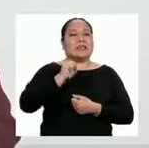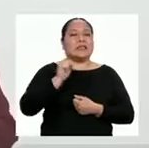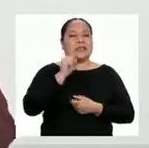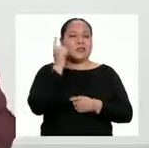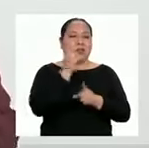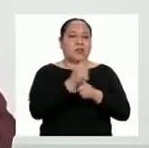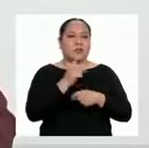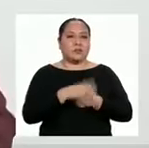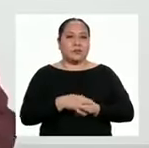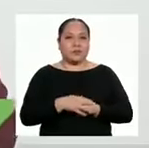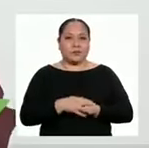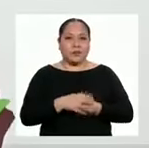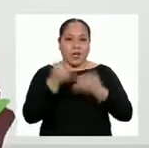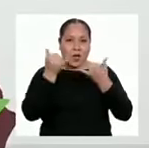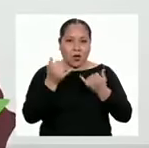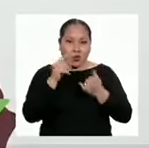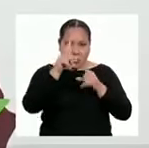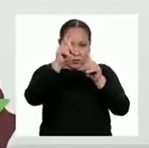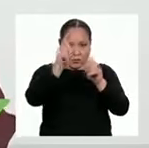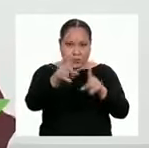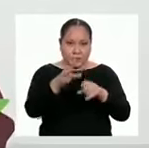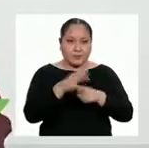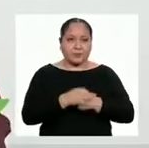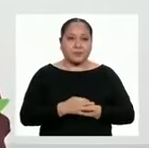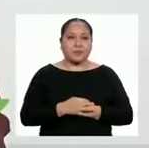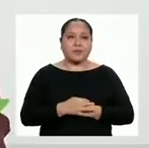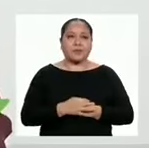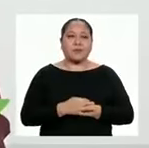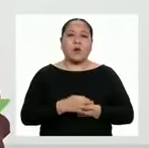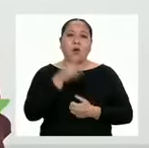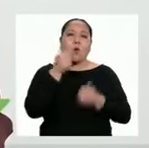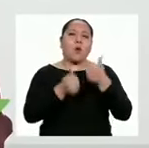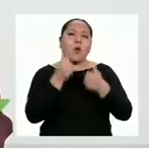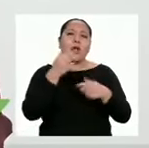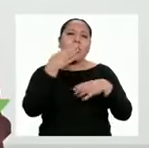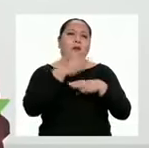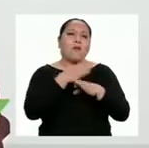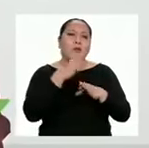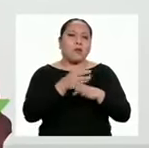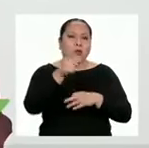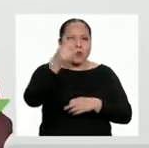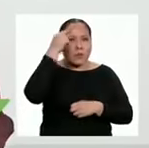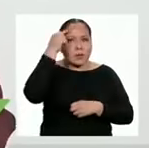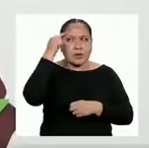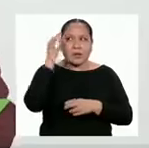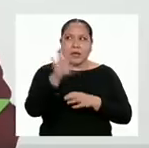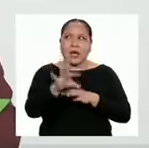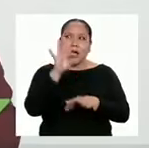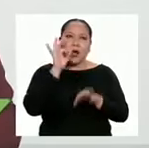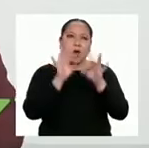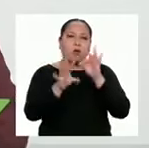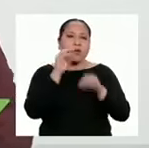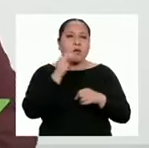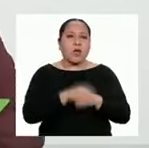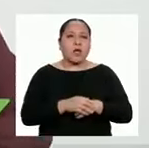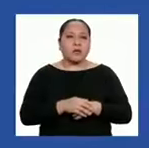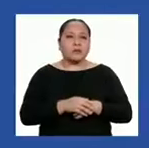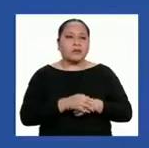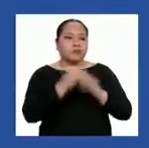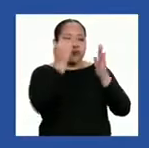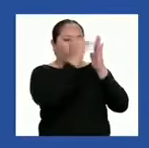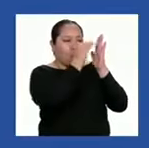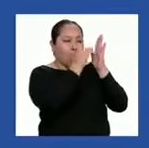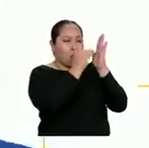es. Ahora te quiero preguntar, ¿de qué manera crees que puedas hallar los puntos que se